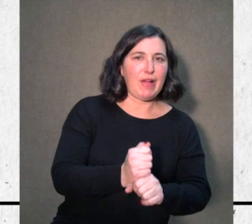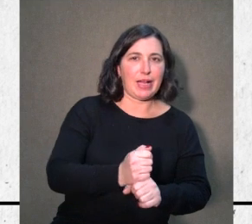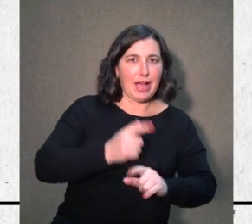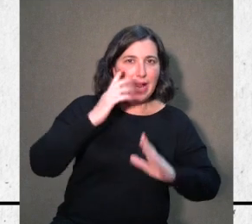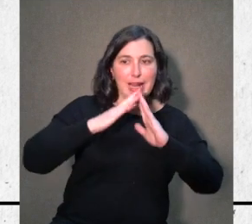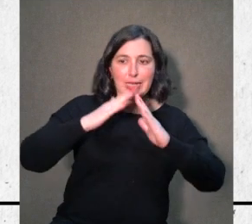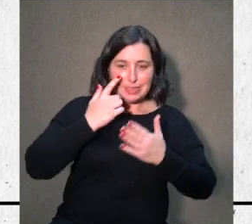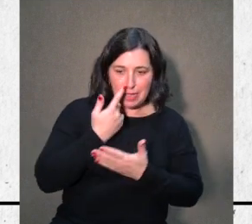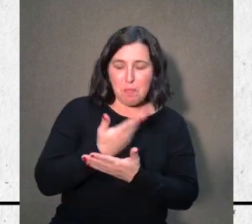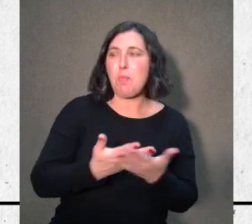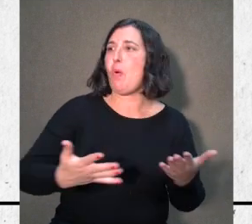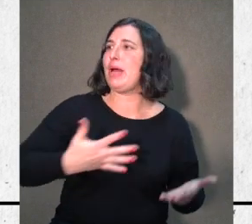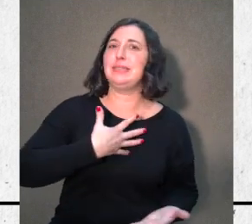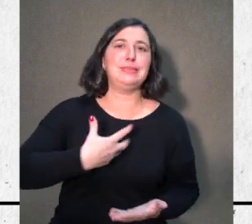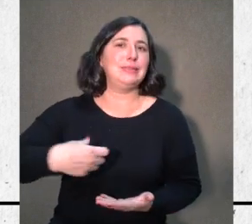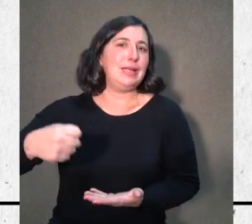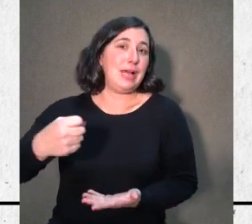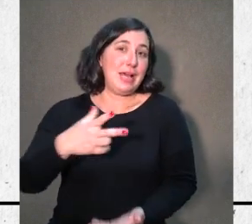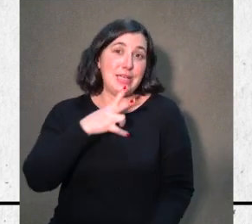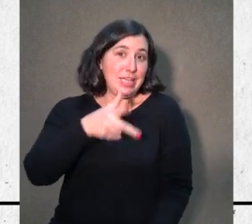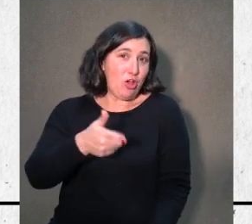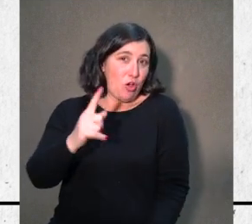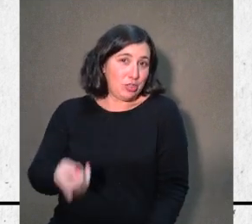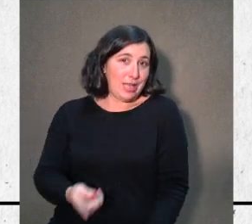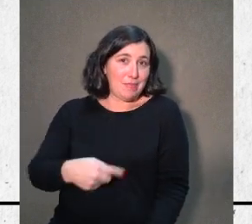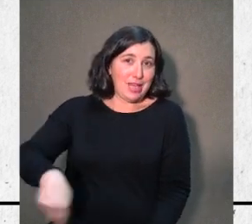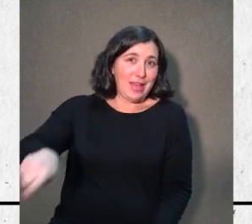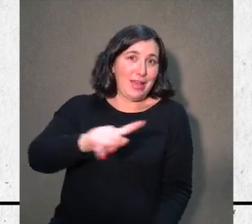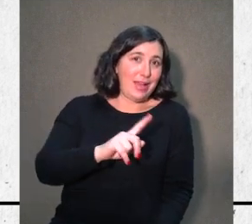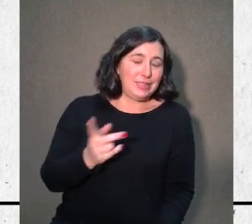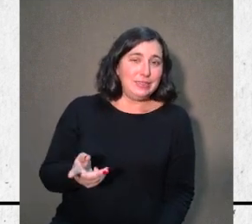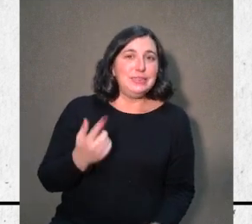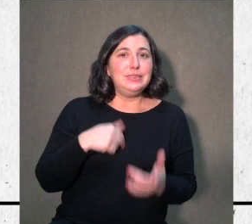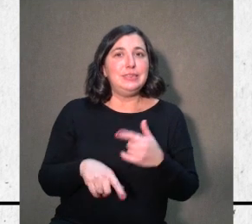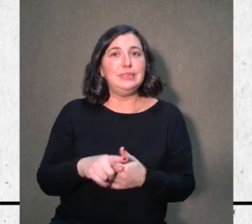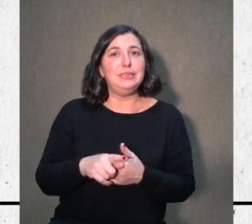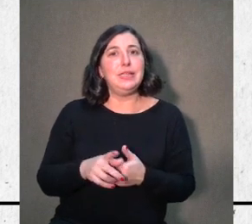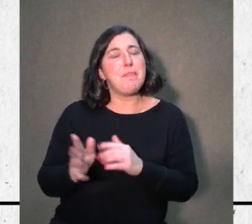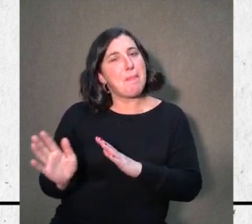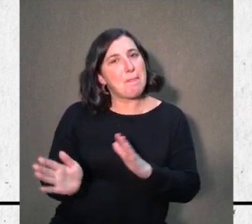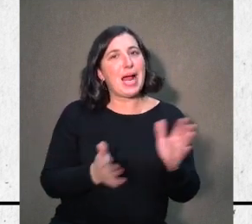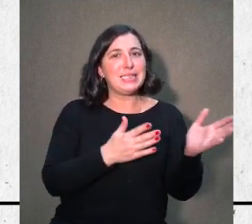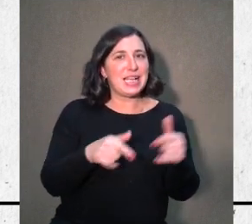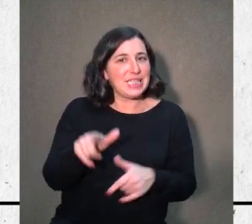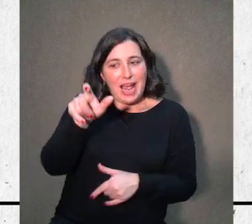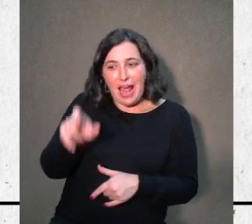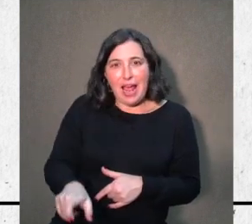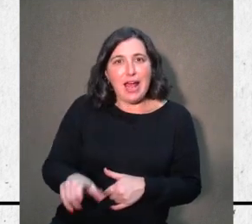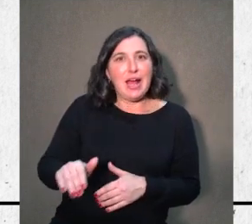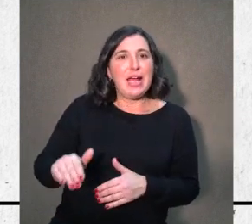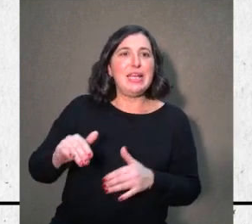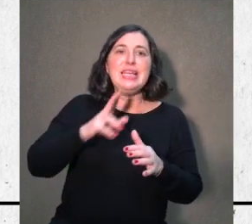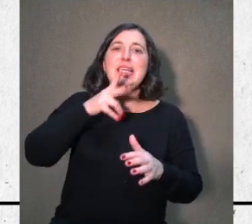que, o los padres también. Más allá de que sea después músico o no, es como algo que lo tienen